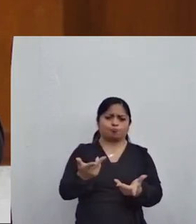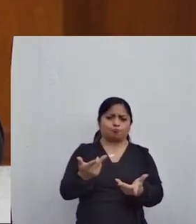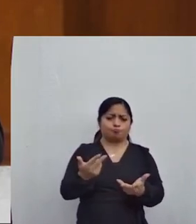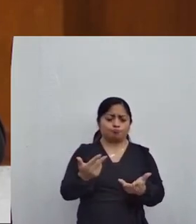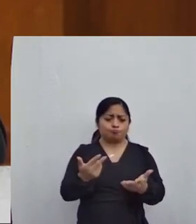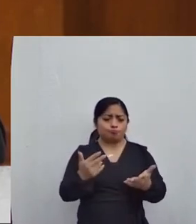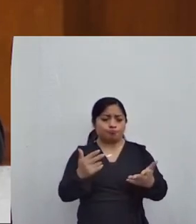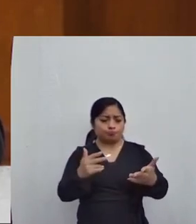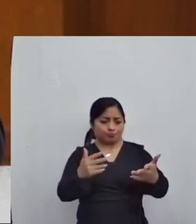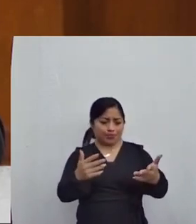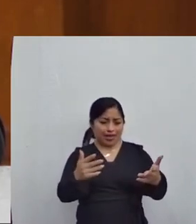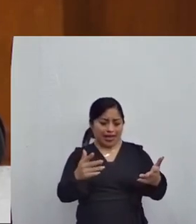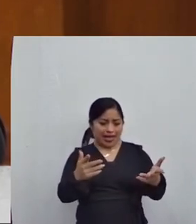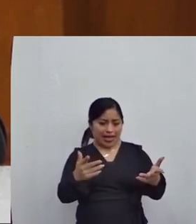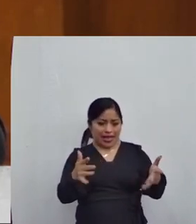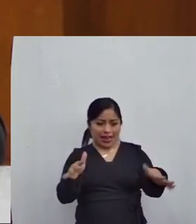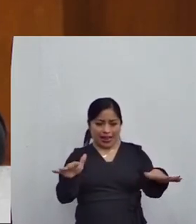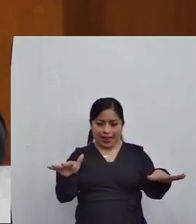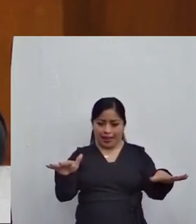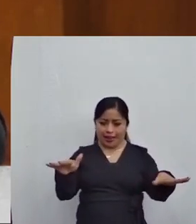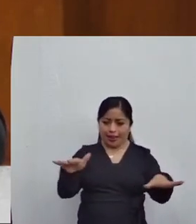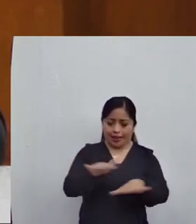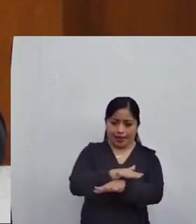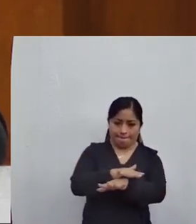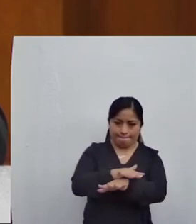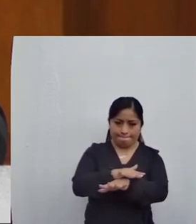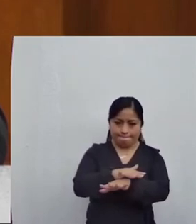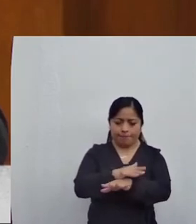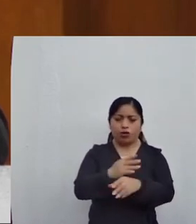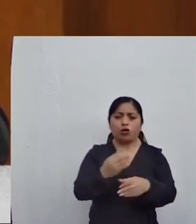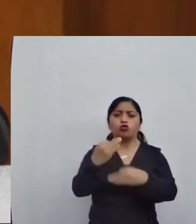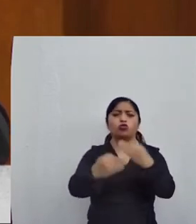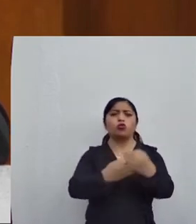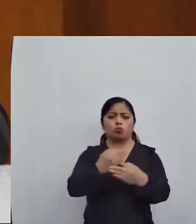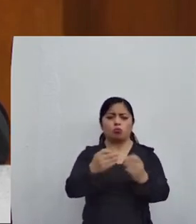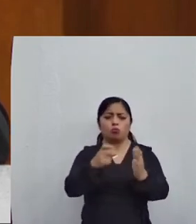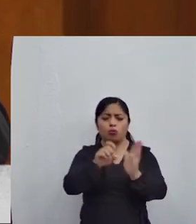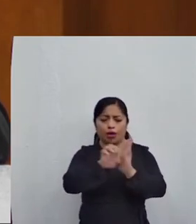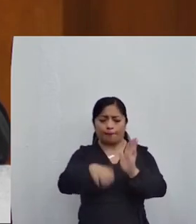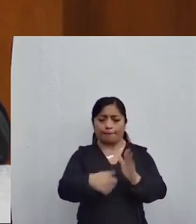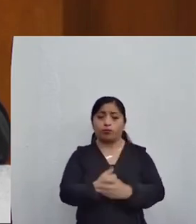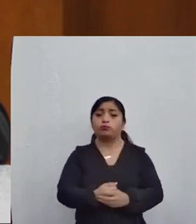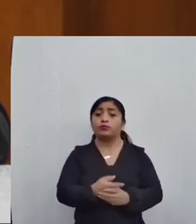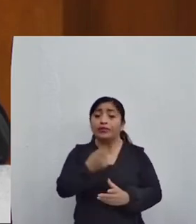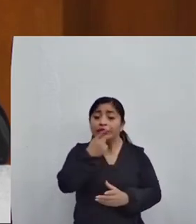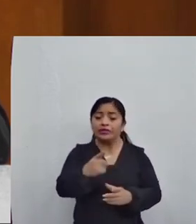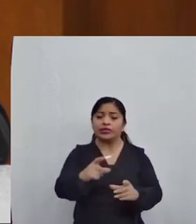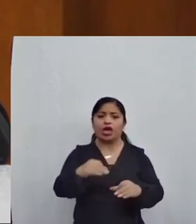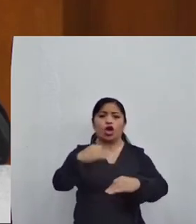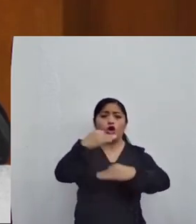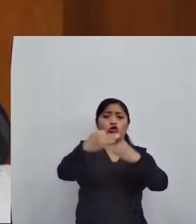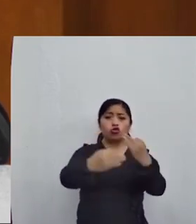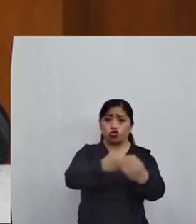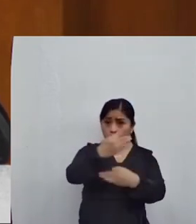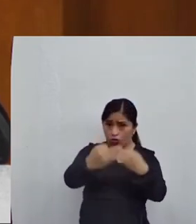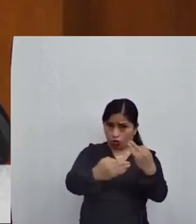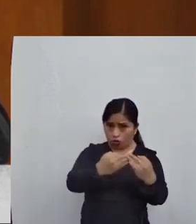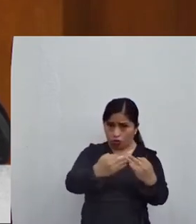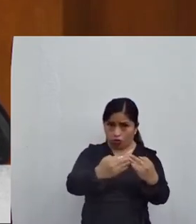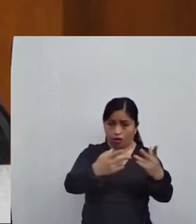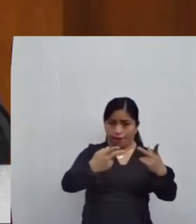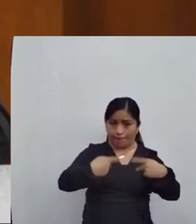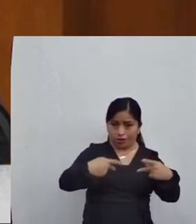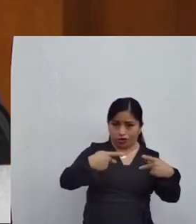de transversalidad. Dice, todos participemos para la inclusión de las personas